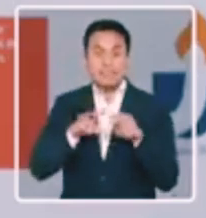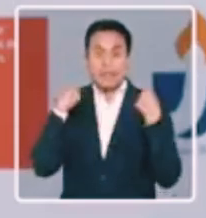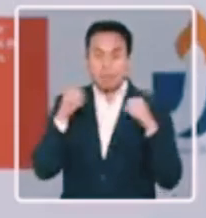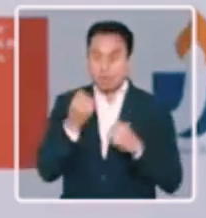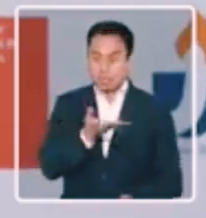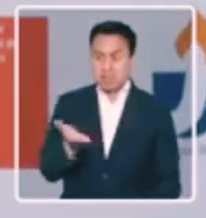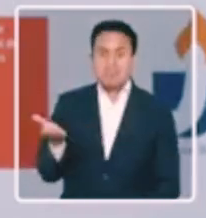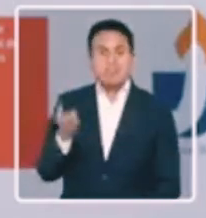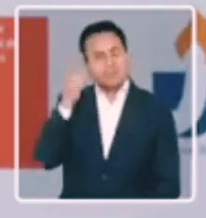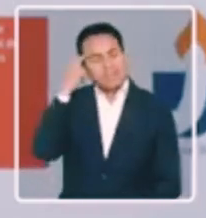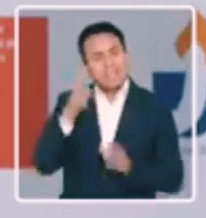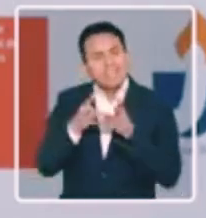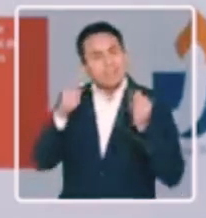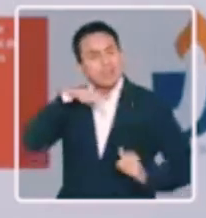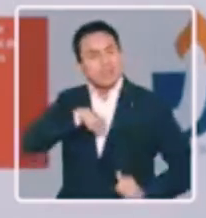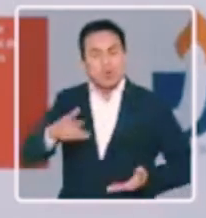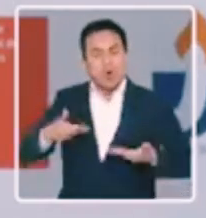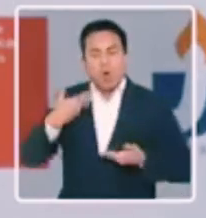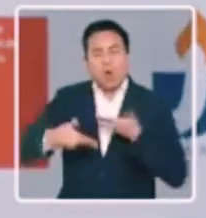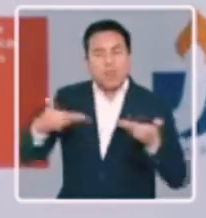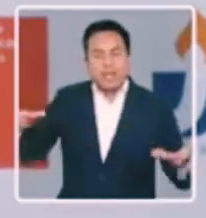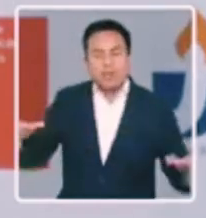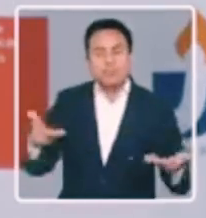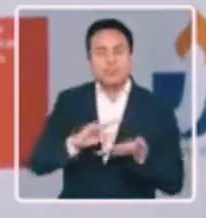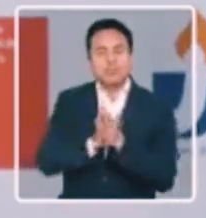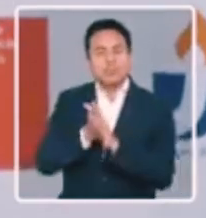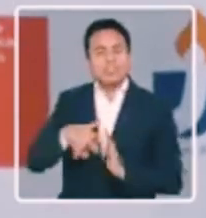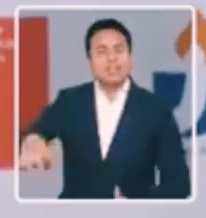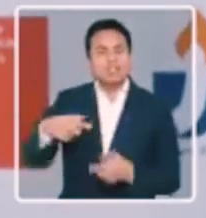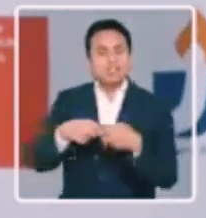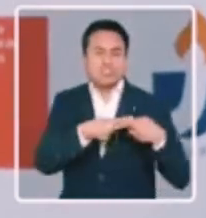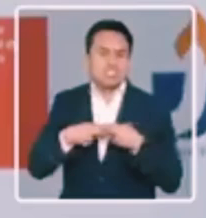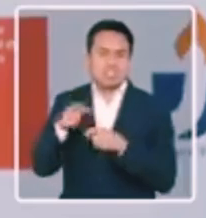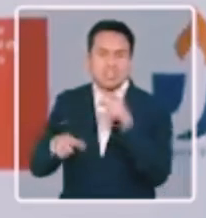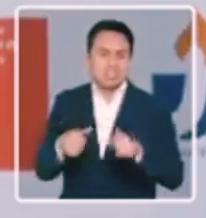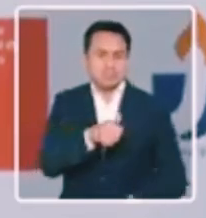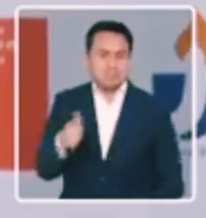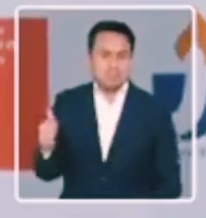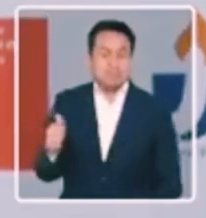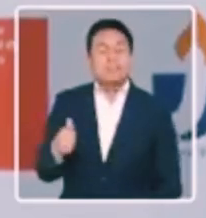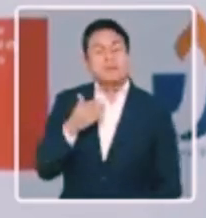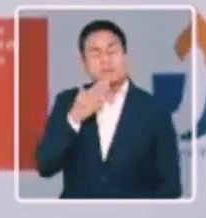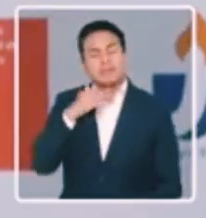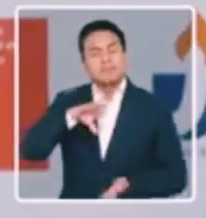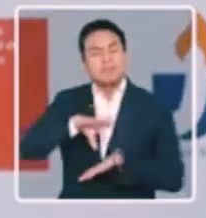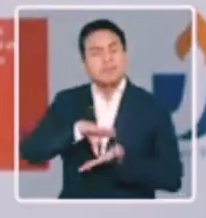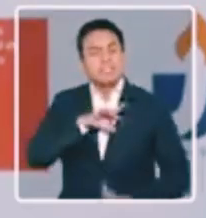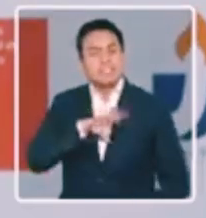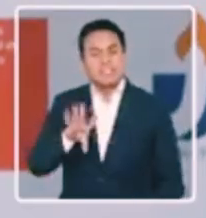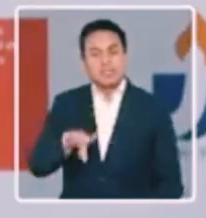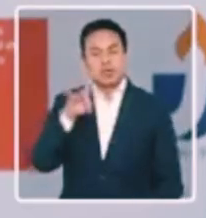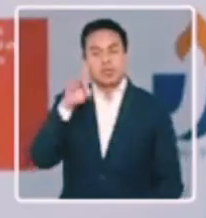deporte Yo espero que ese espíritu sea contagioso para todas las esferas de la sociedad además nuestro país